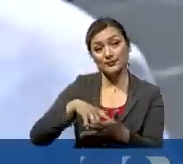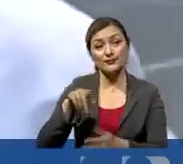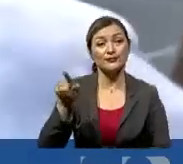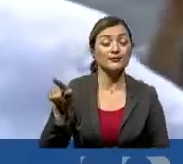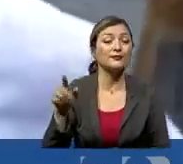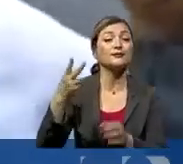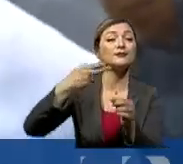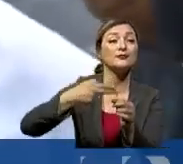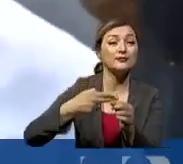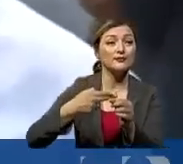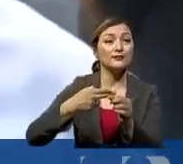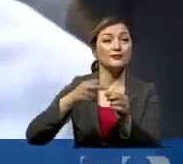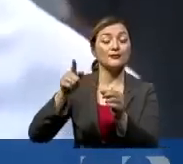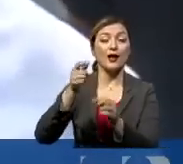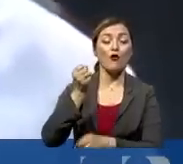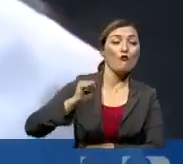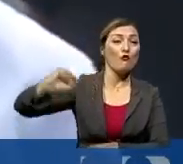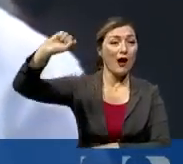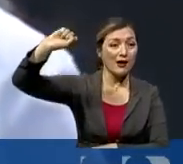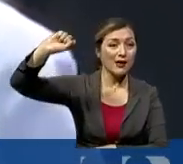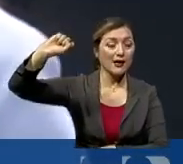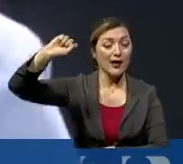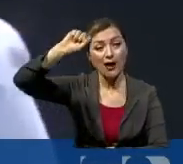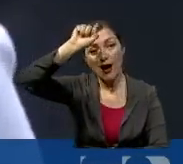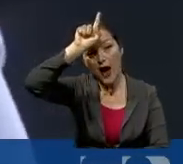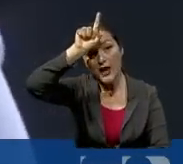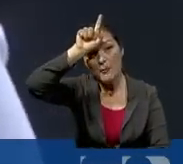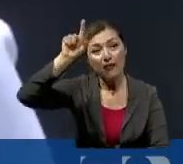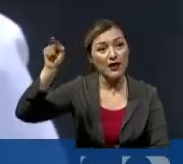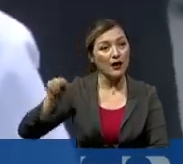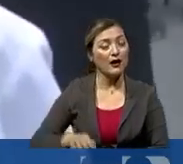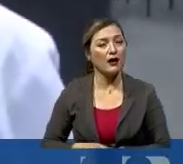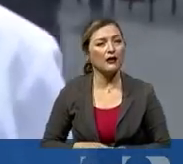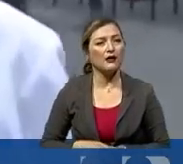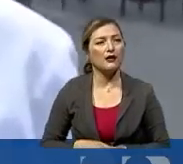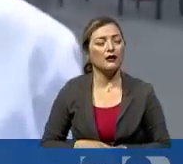fue parte de un intercambio y se fue a estudiar a Alemania. ¿Qué nos puedes contar?